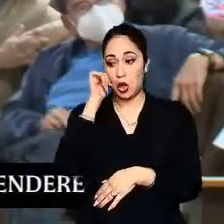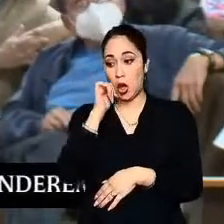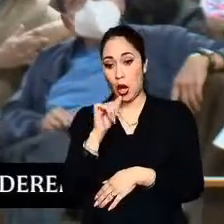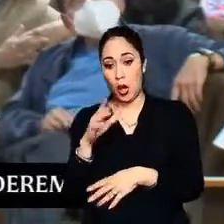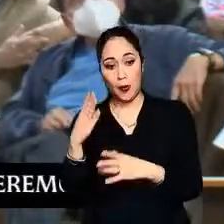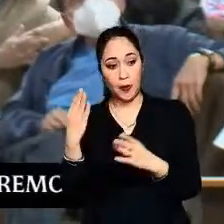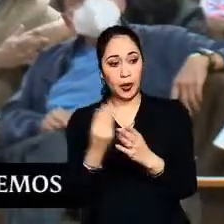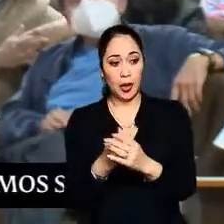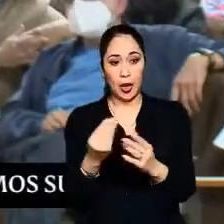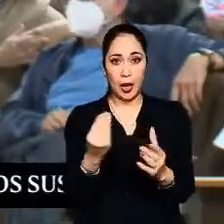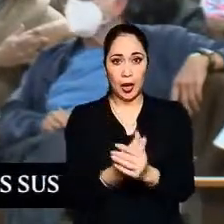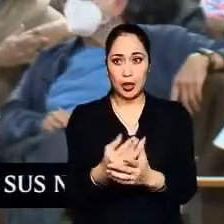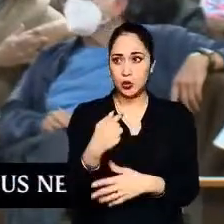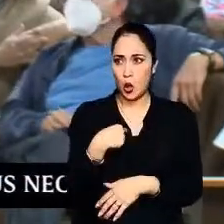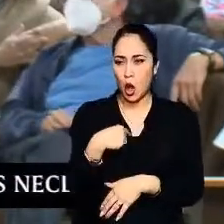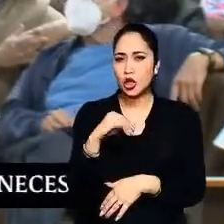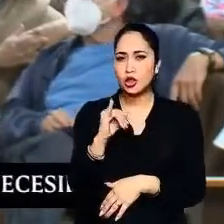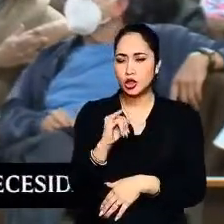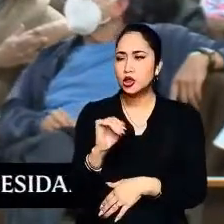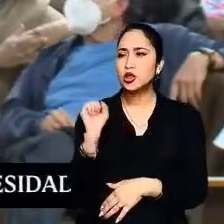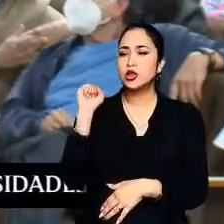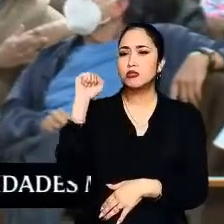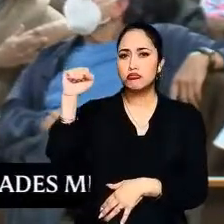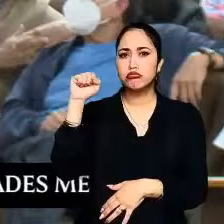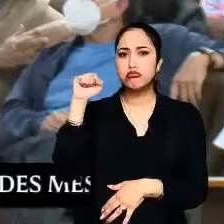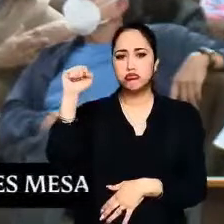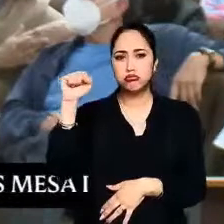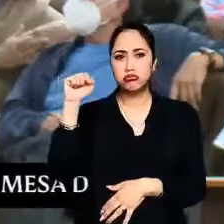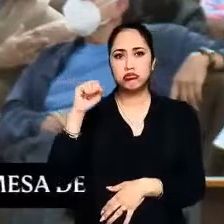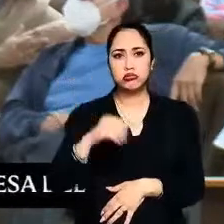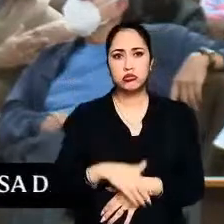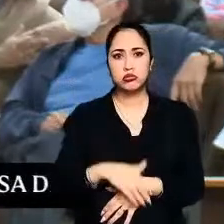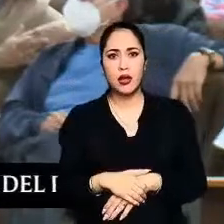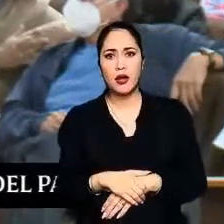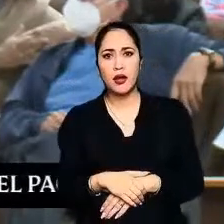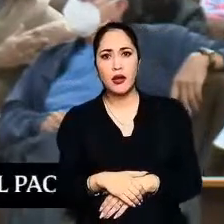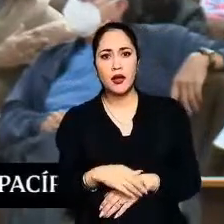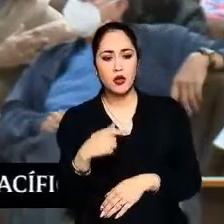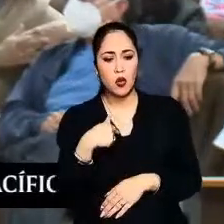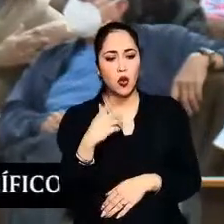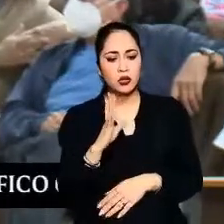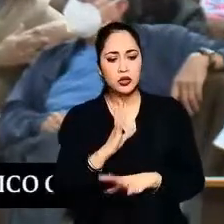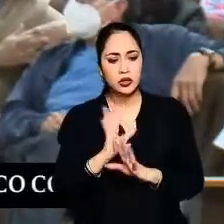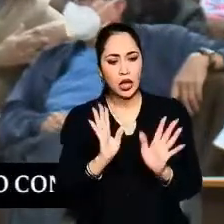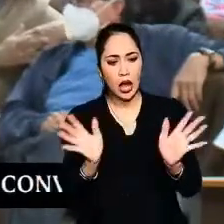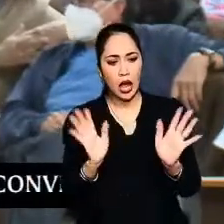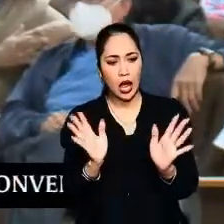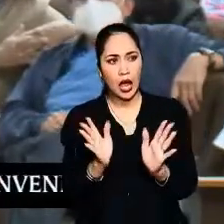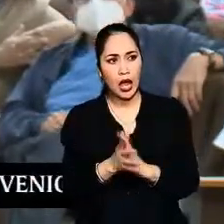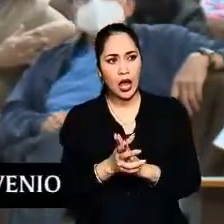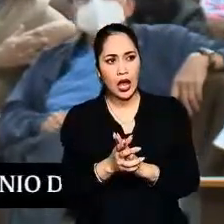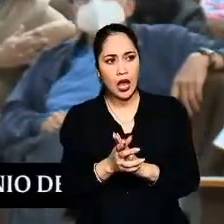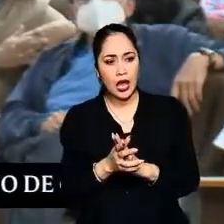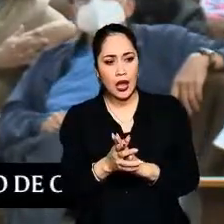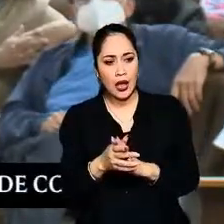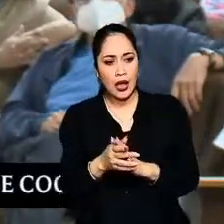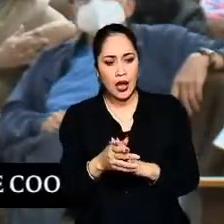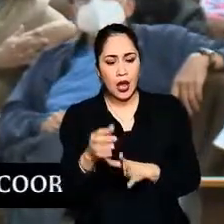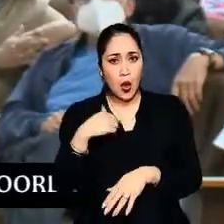Y que protesté, sí, hice protestas y luché, y fui dirigente sindical de maestros.